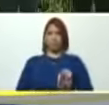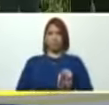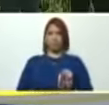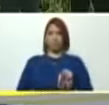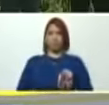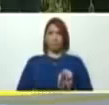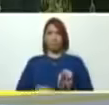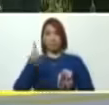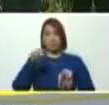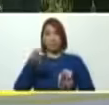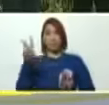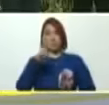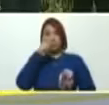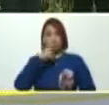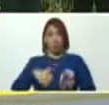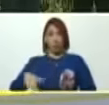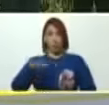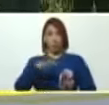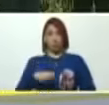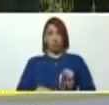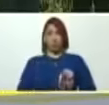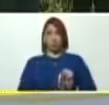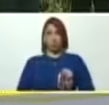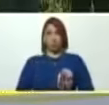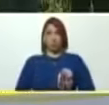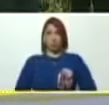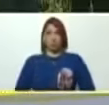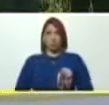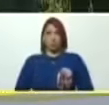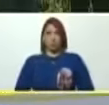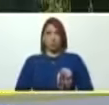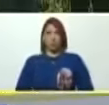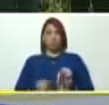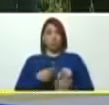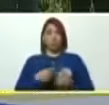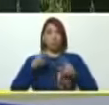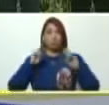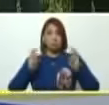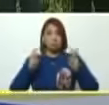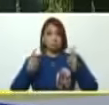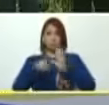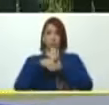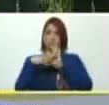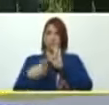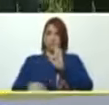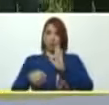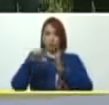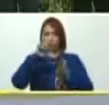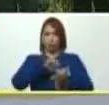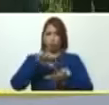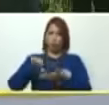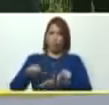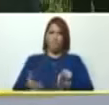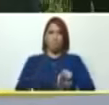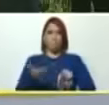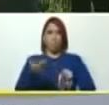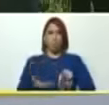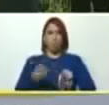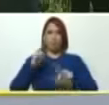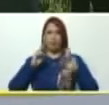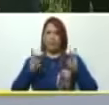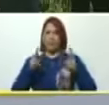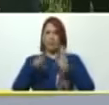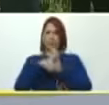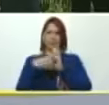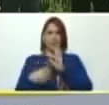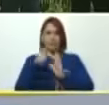incluyéndonos a los venezolanos y a las venezolanas. Entonces el tema del derecho a la ciudad es un tema vital. El tema de los